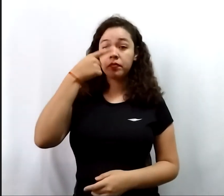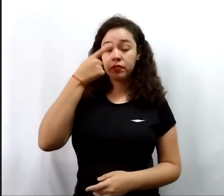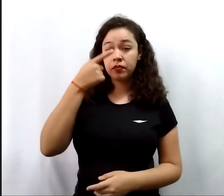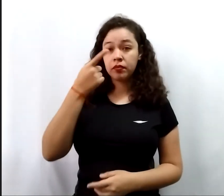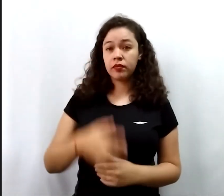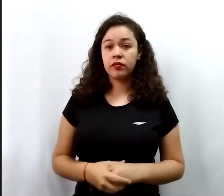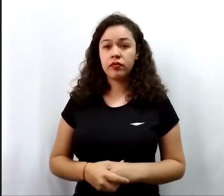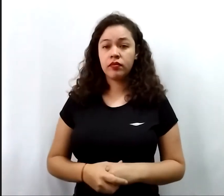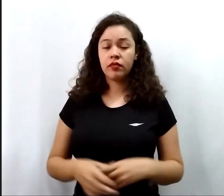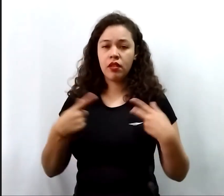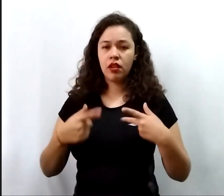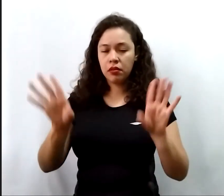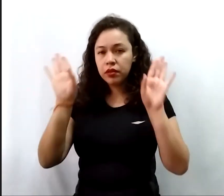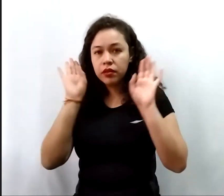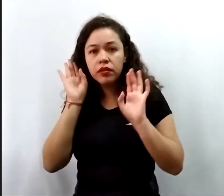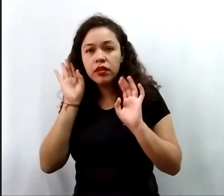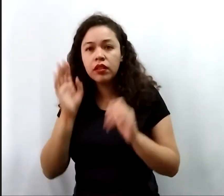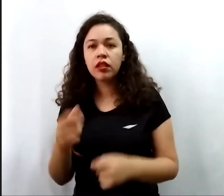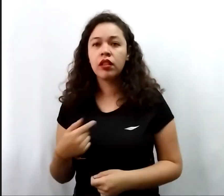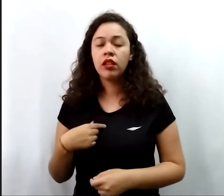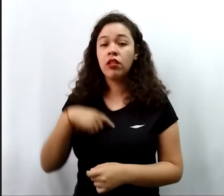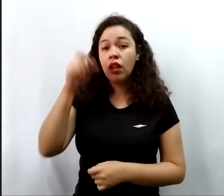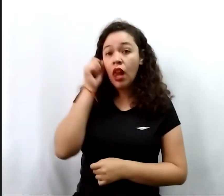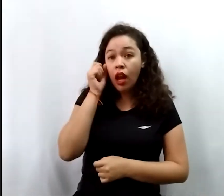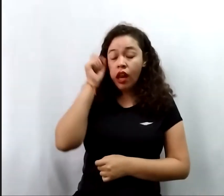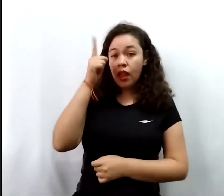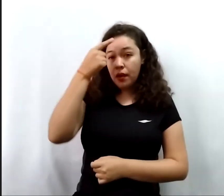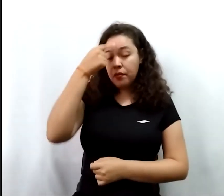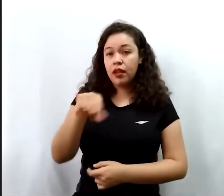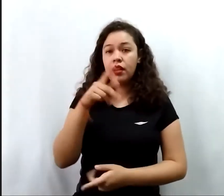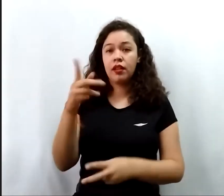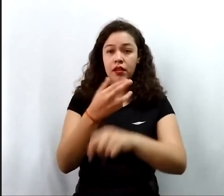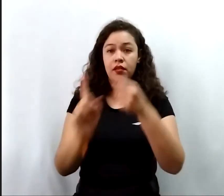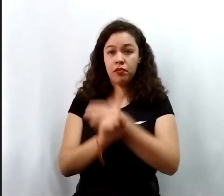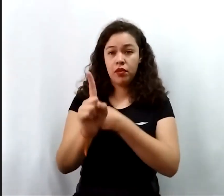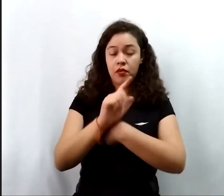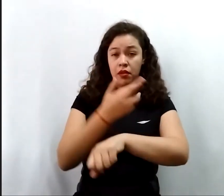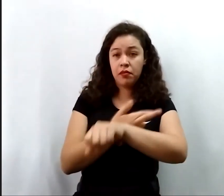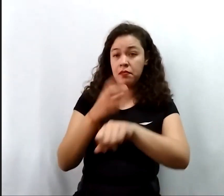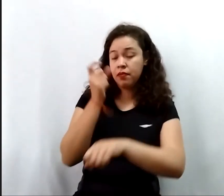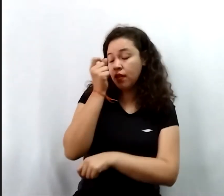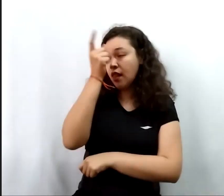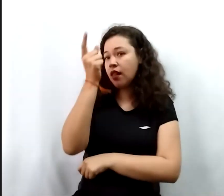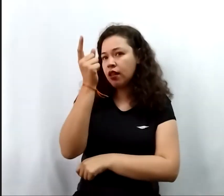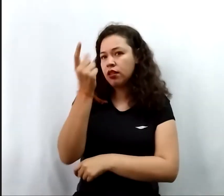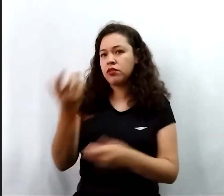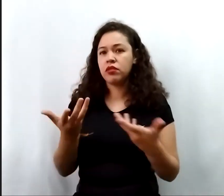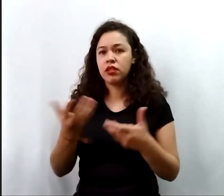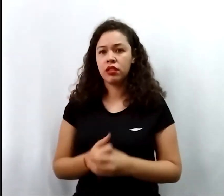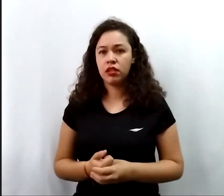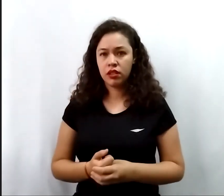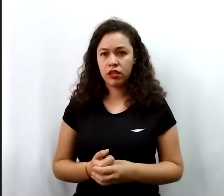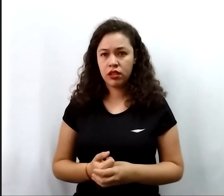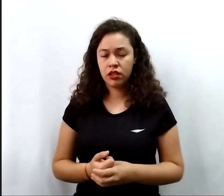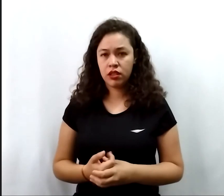personas que me están escuchando, soy muy creativa para la parte de la resolución de problemas. ¿Qué hice? Le dije,